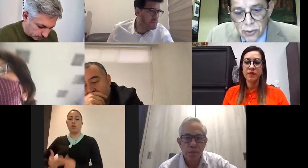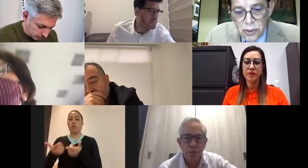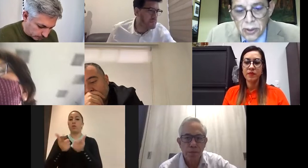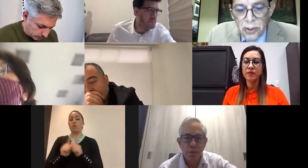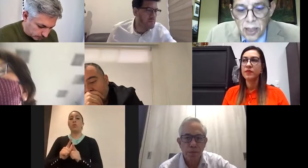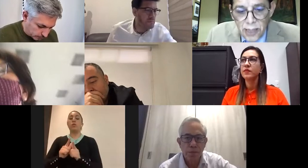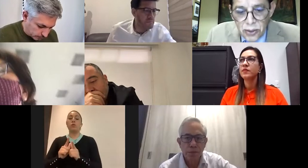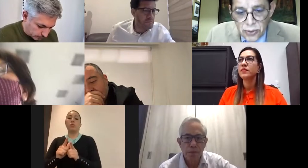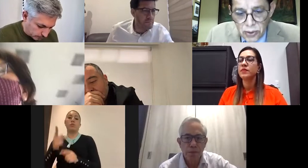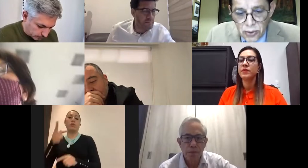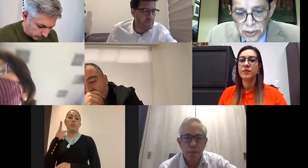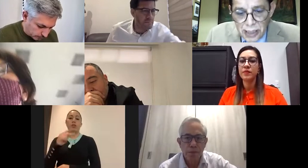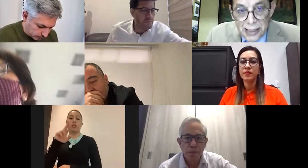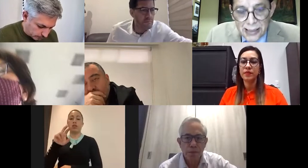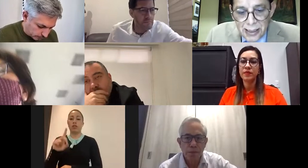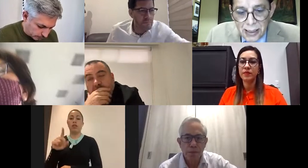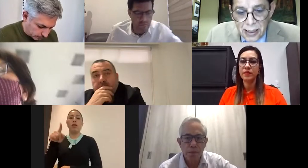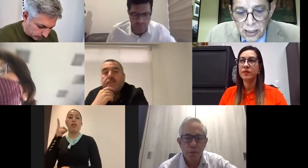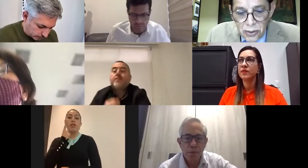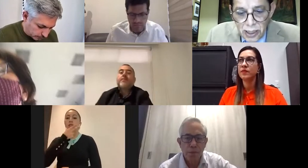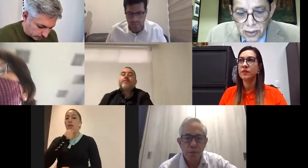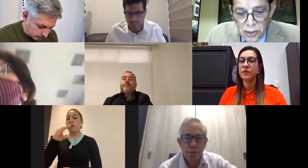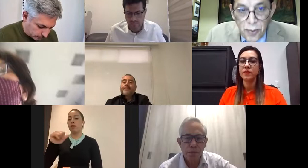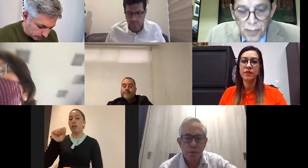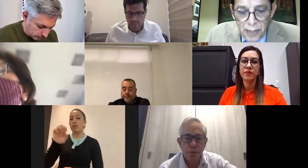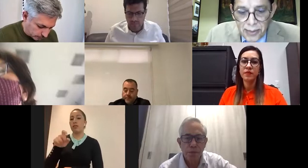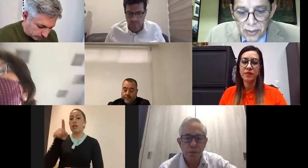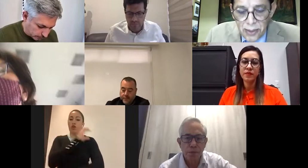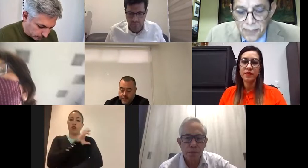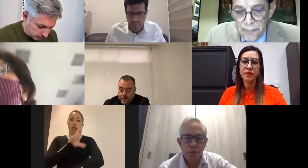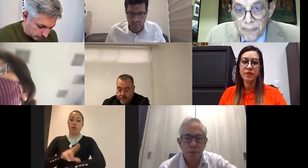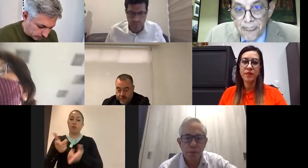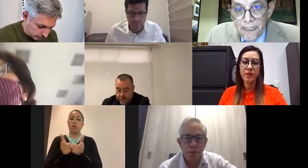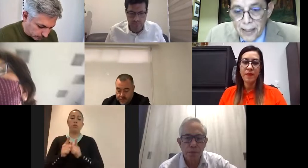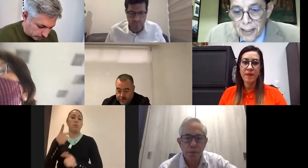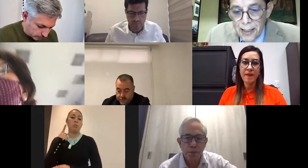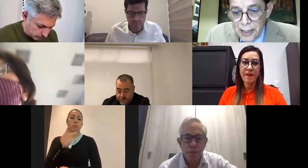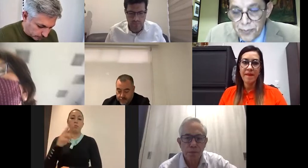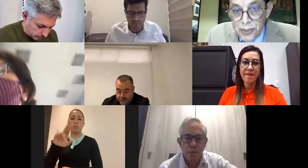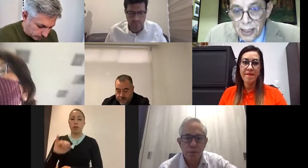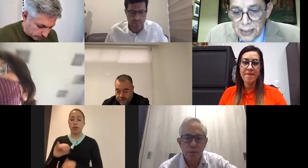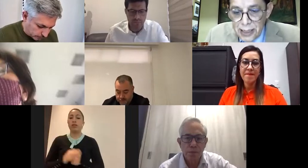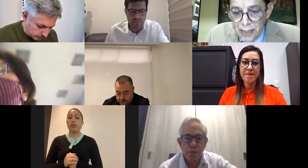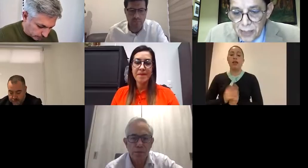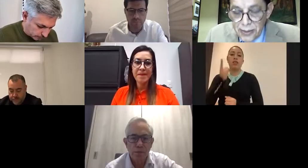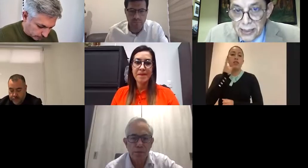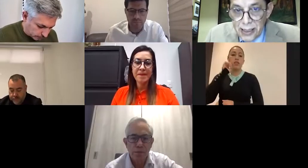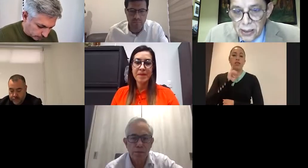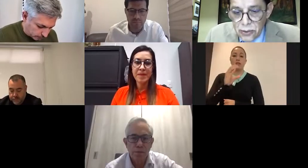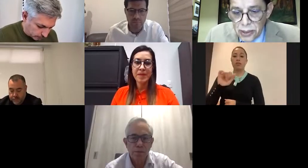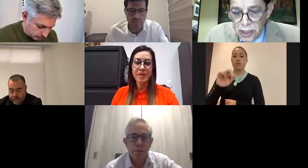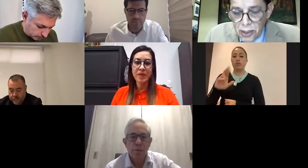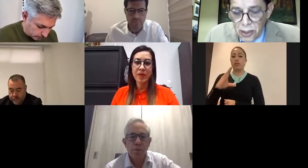diputado Armando Tonatiuh González Case, coordinador del Grupo Parlamentario del PRI, la diputada Circe Camacho